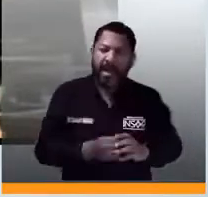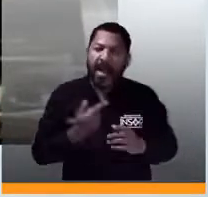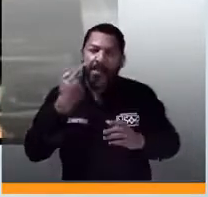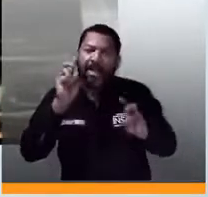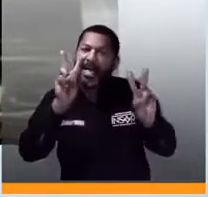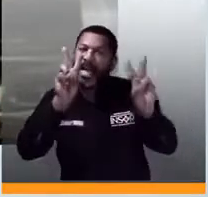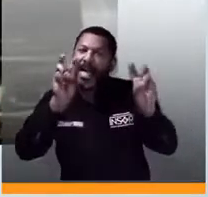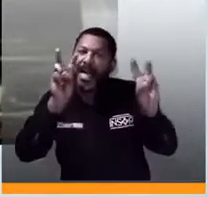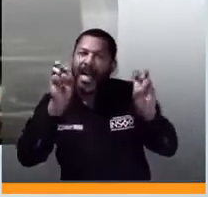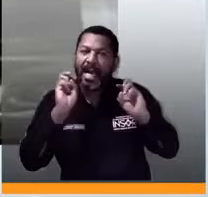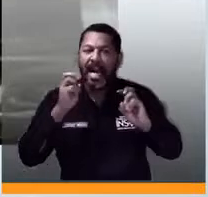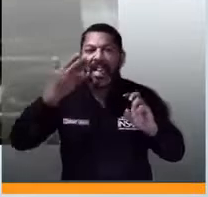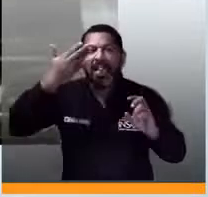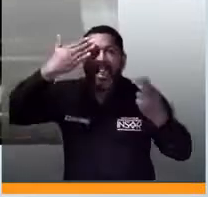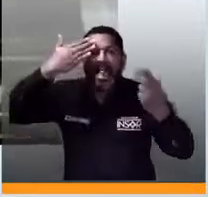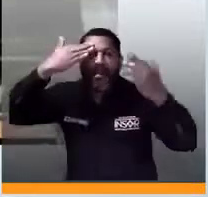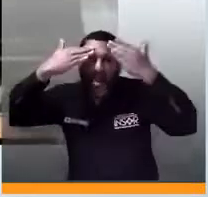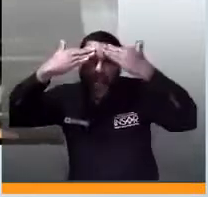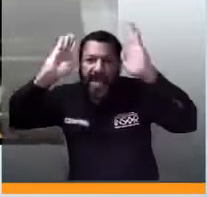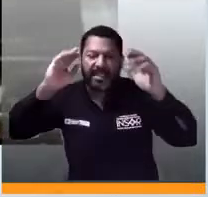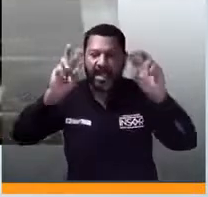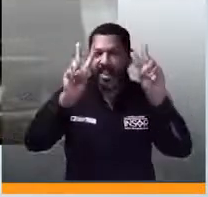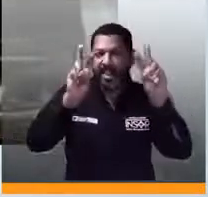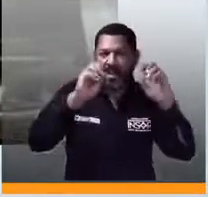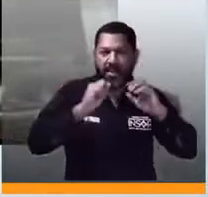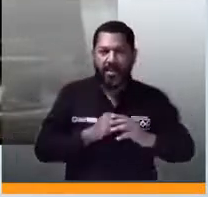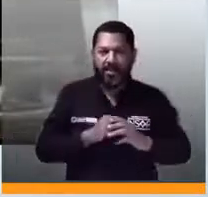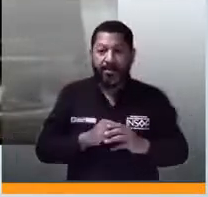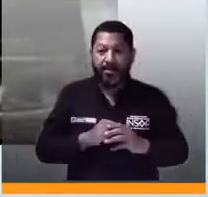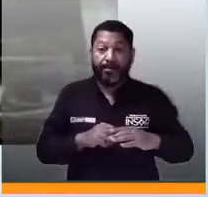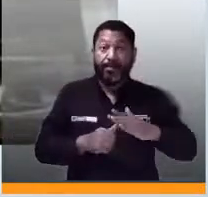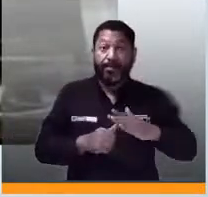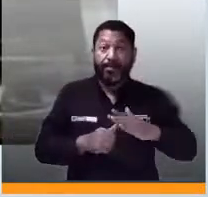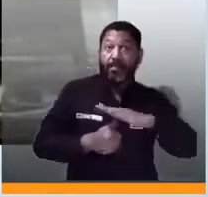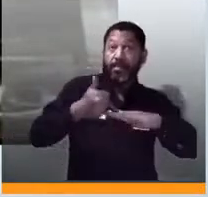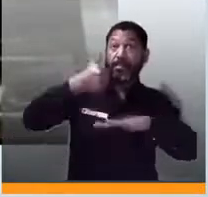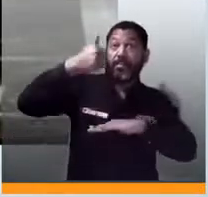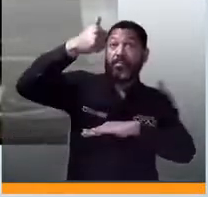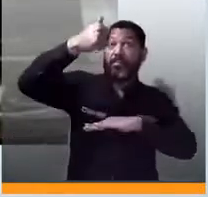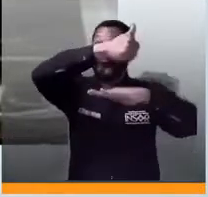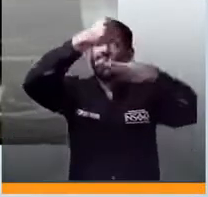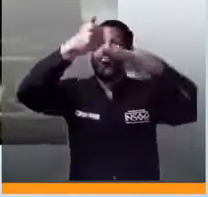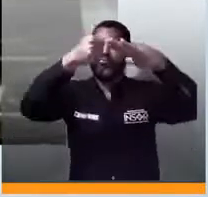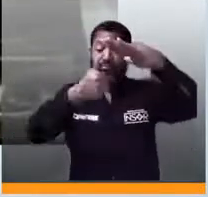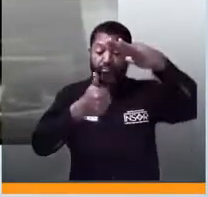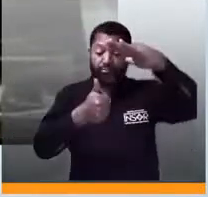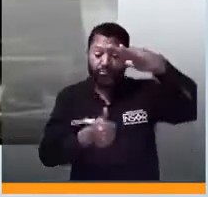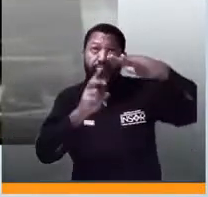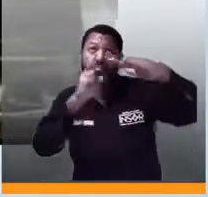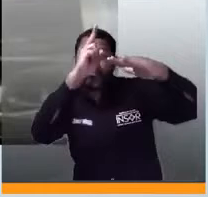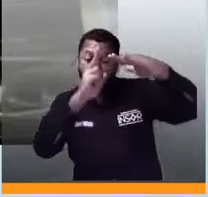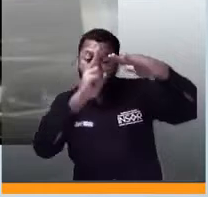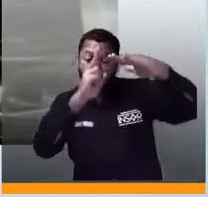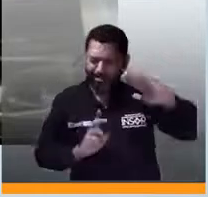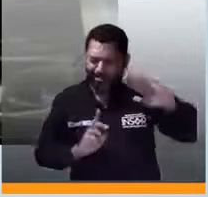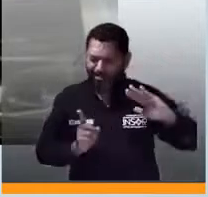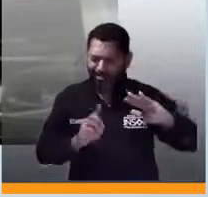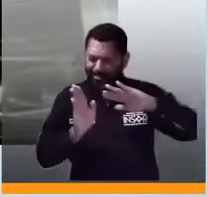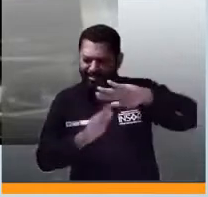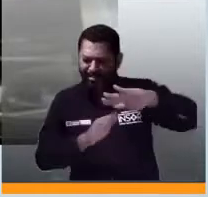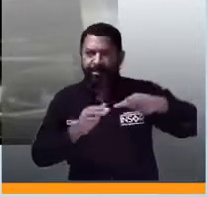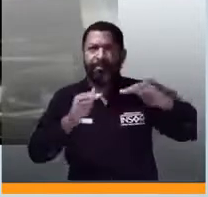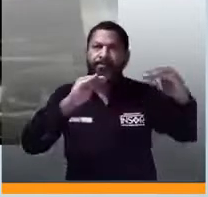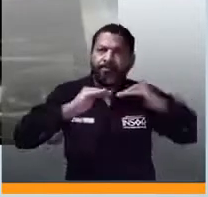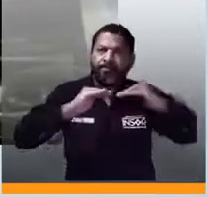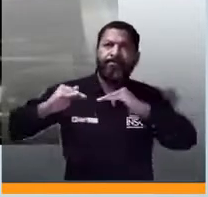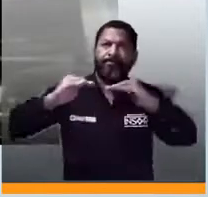comillas, democratización. Las jerarquías se han borrado y me parece que eso es algo que enriquece tremendamente